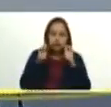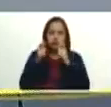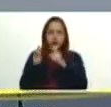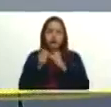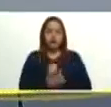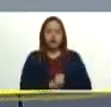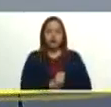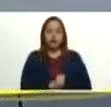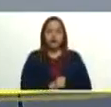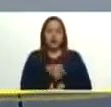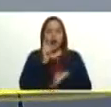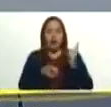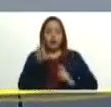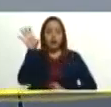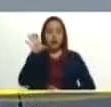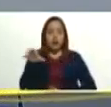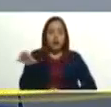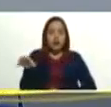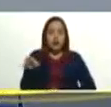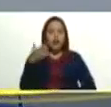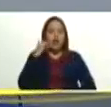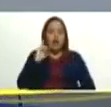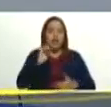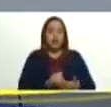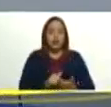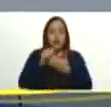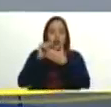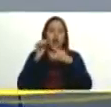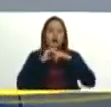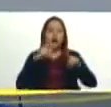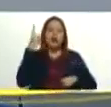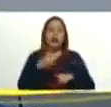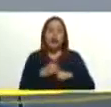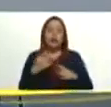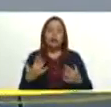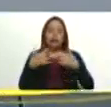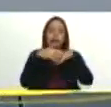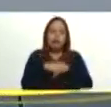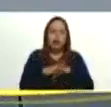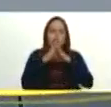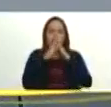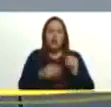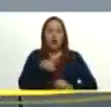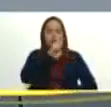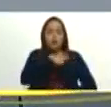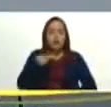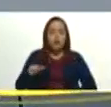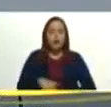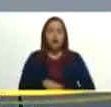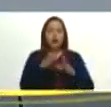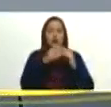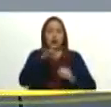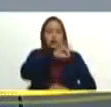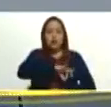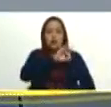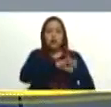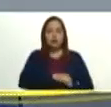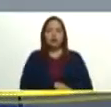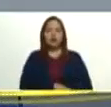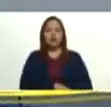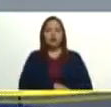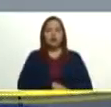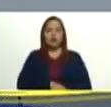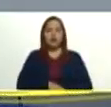Hay estados que están tomando el liderazgo, pero tenemos que involucrar a todas las poblaciones, a todas las sociedades, y como